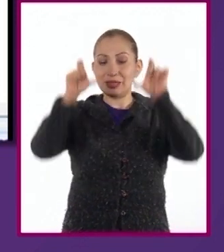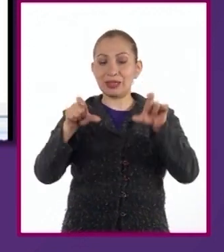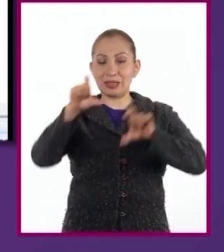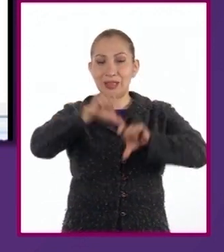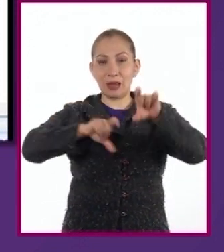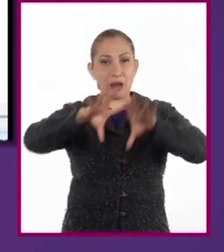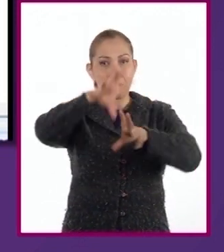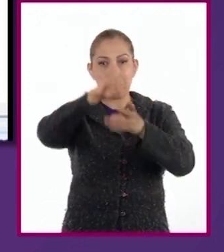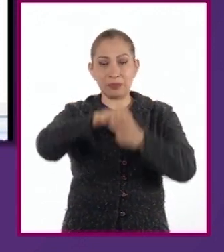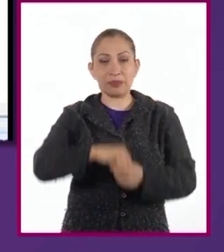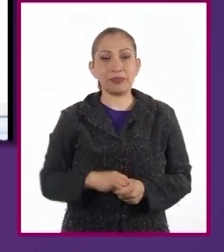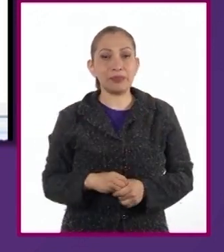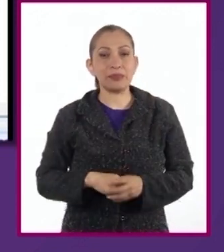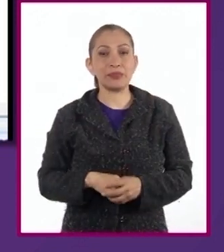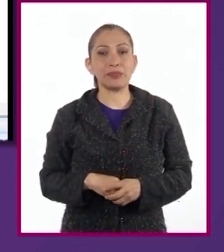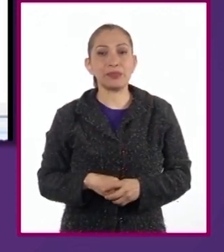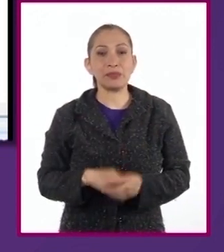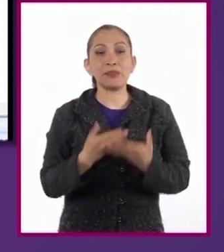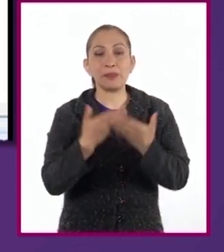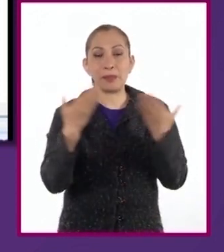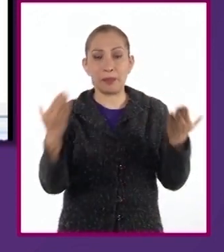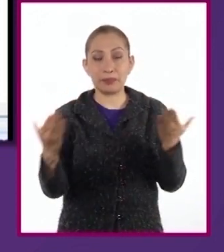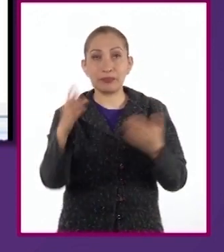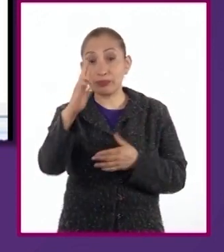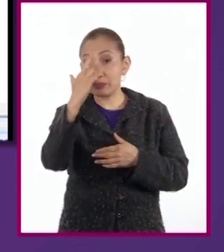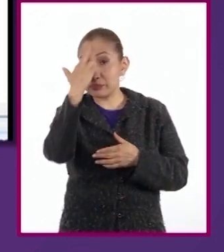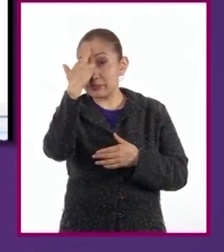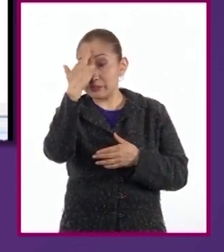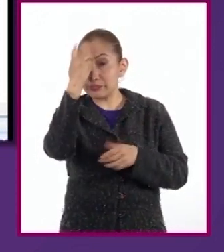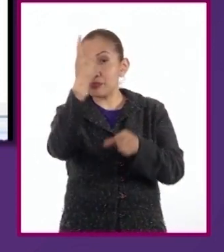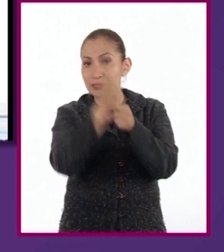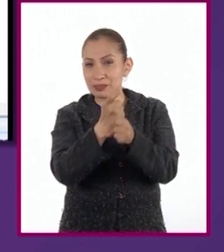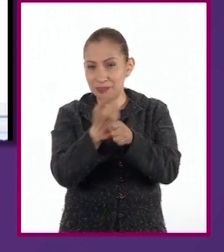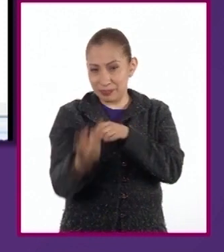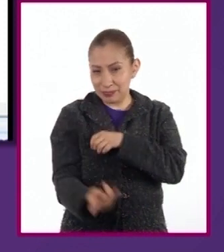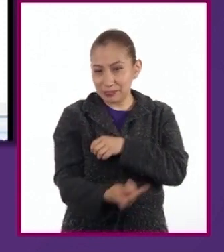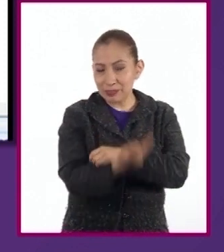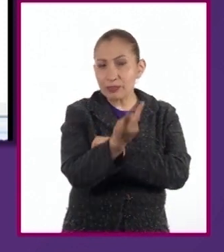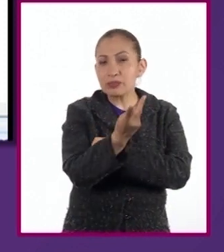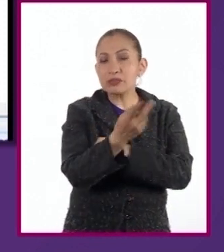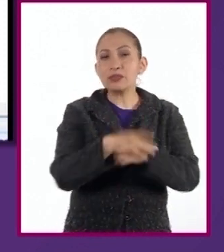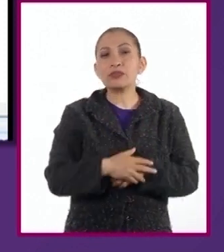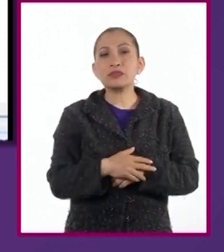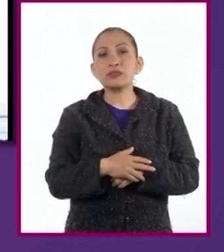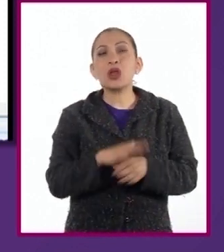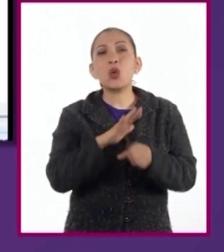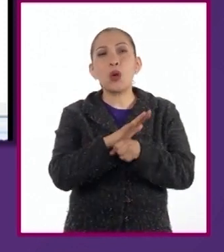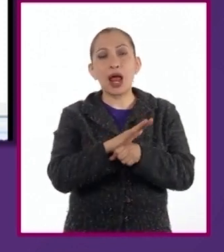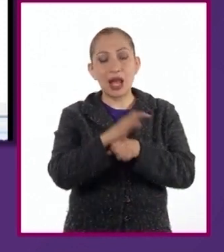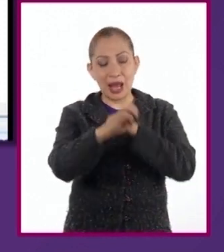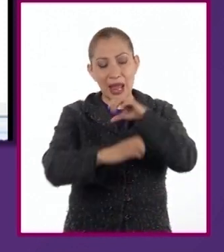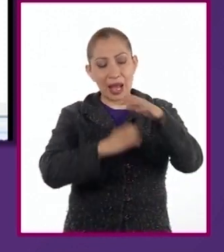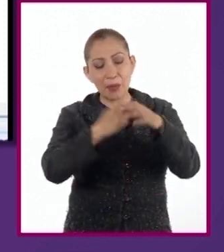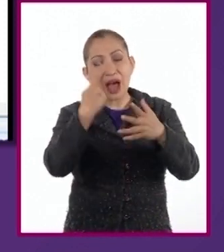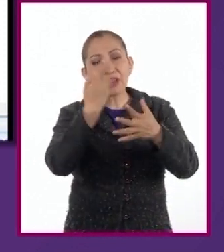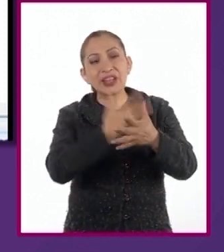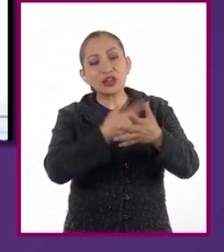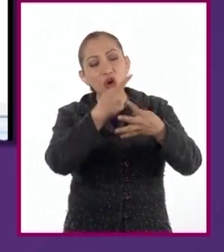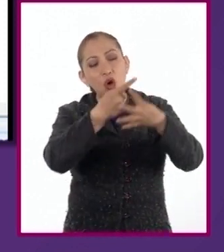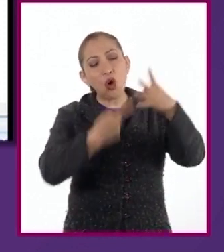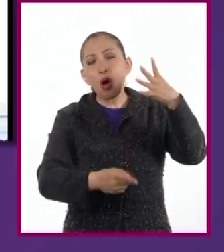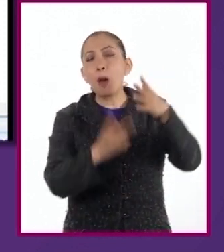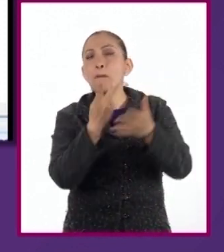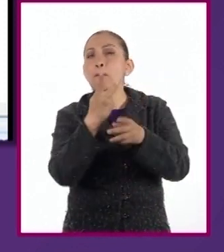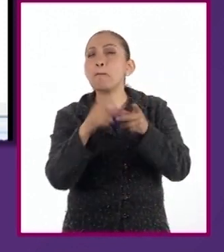periódica completa. Ahora recordemos nuestra primera pregunta. ¿De qué elementos químicos están hechos los